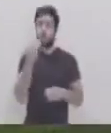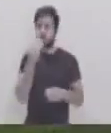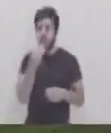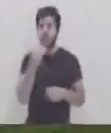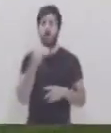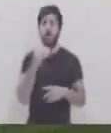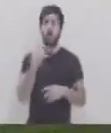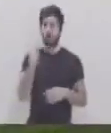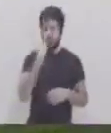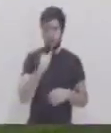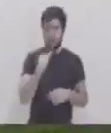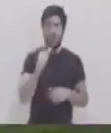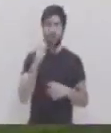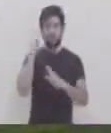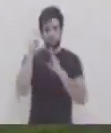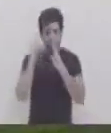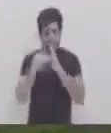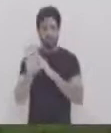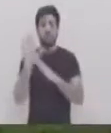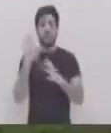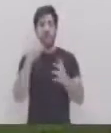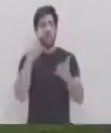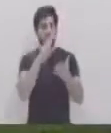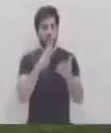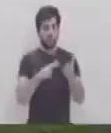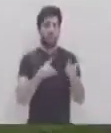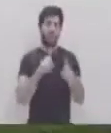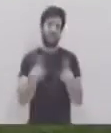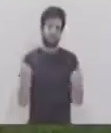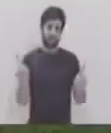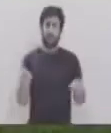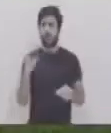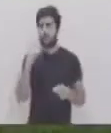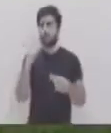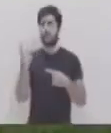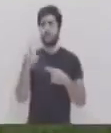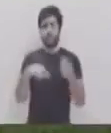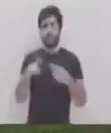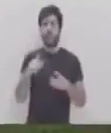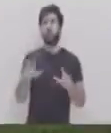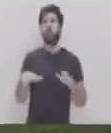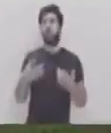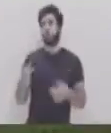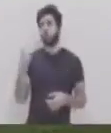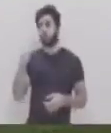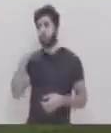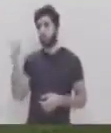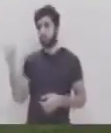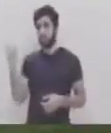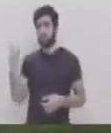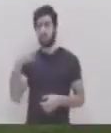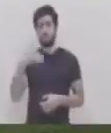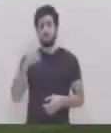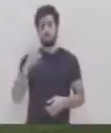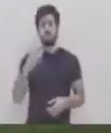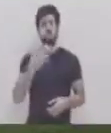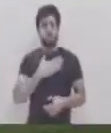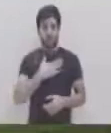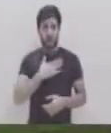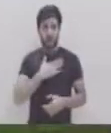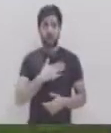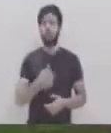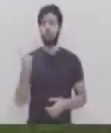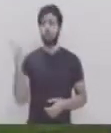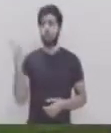comida, para bebida, para películas, para lectura, y es me, la palma viene al centro de mi